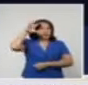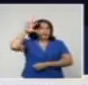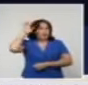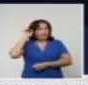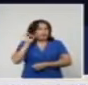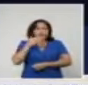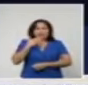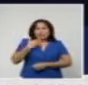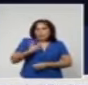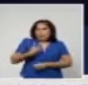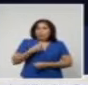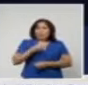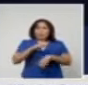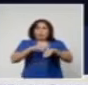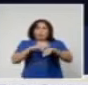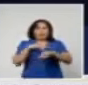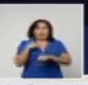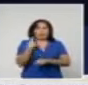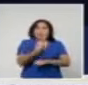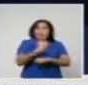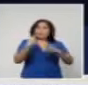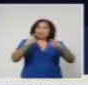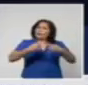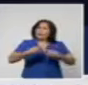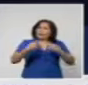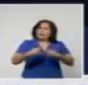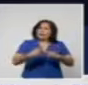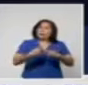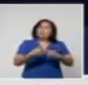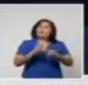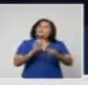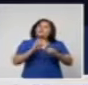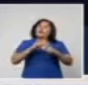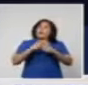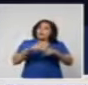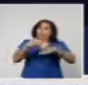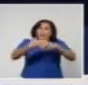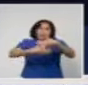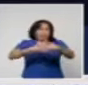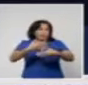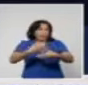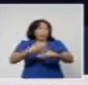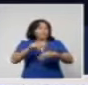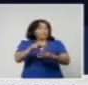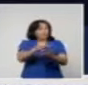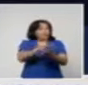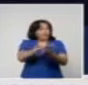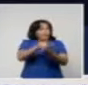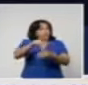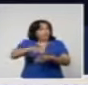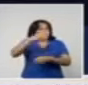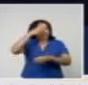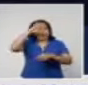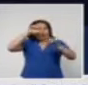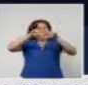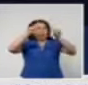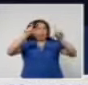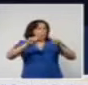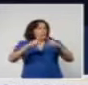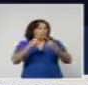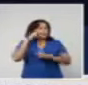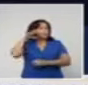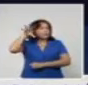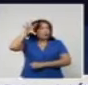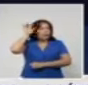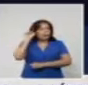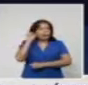la razón por la cual tenemos que resolver los aspectos que quedan pendientes aquí en Cuba, porque como ven, no